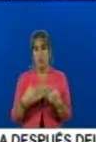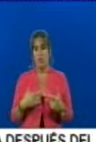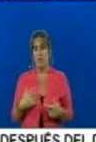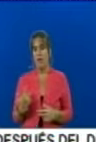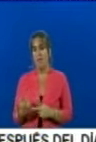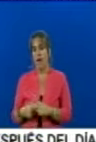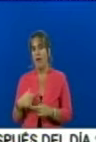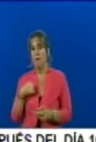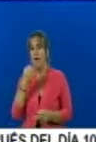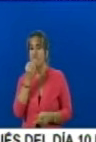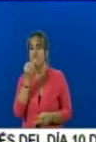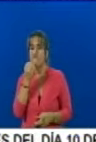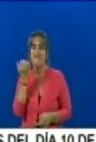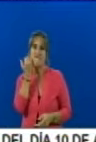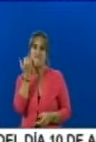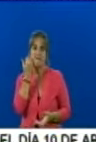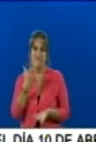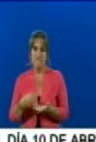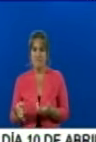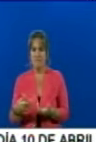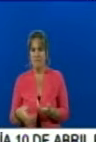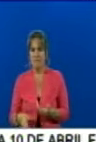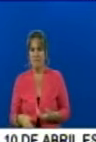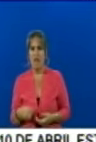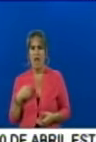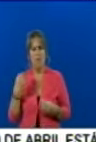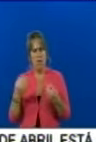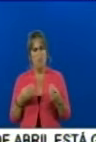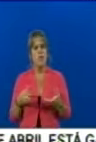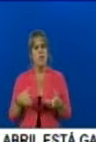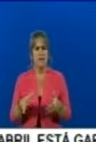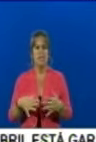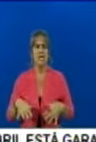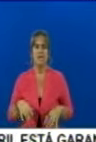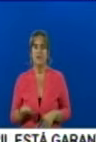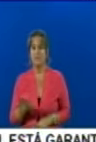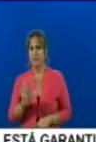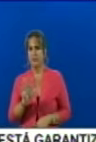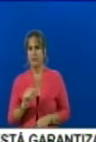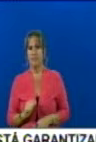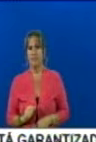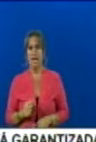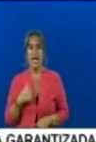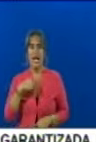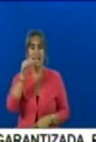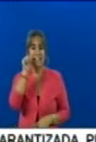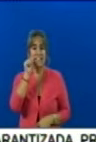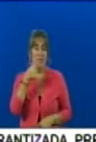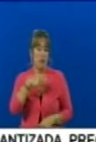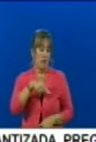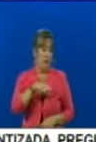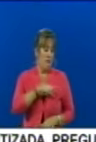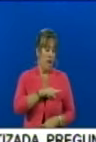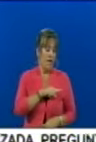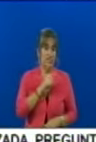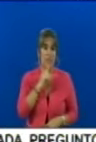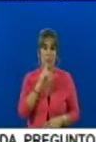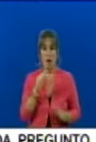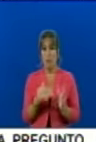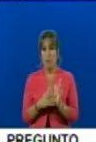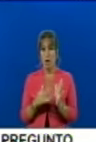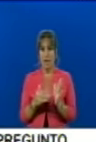generaron en el mes de marzo. Hay muchas preocupaciones con esta situación. Por ejemplo, el sábado en la